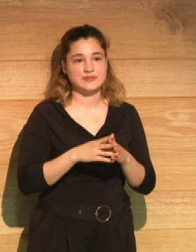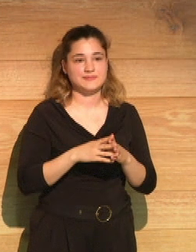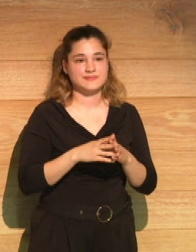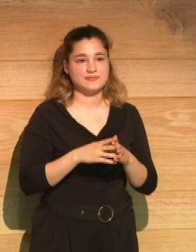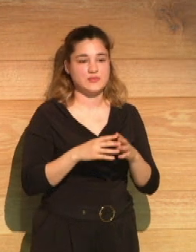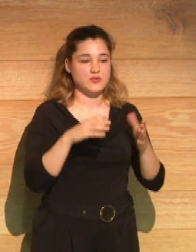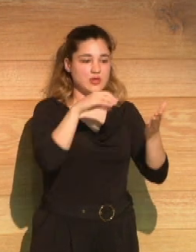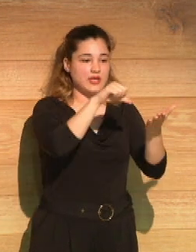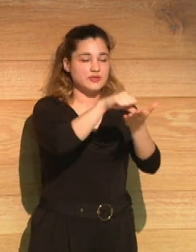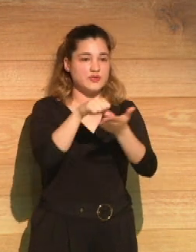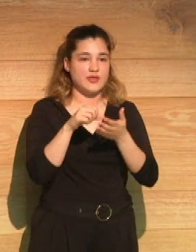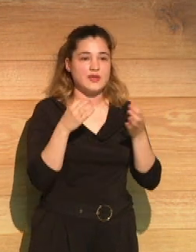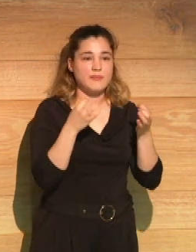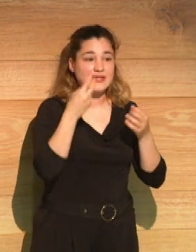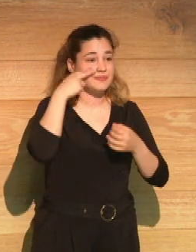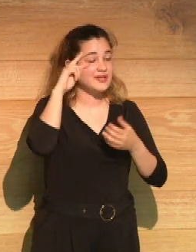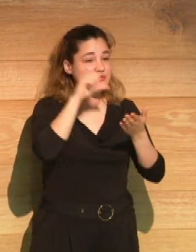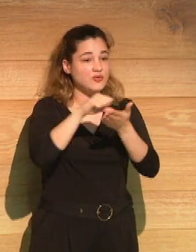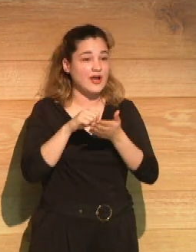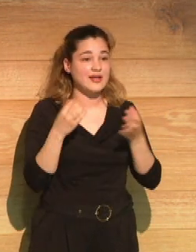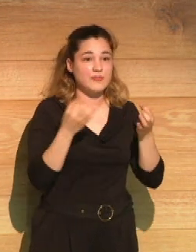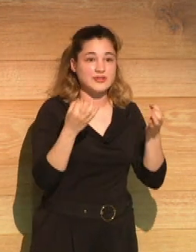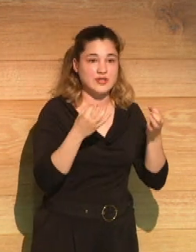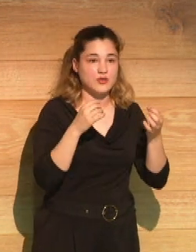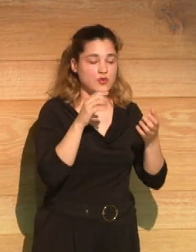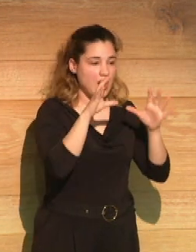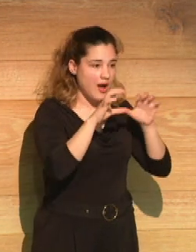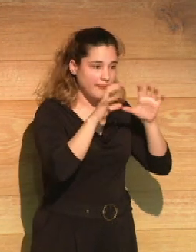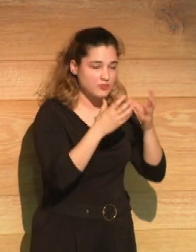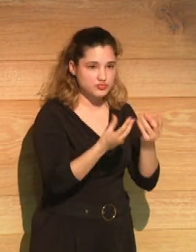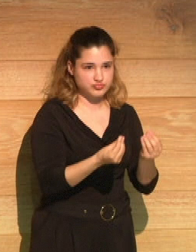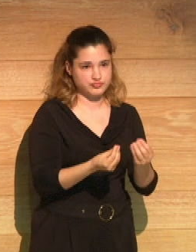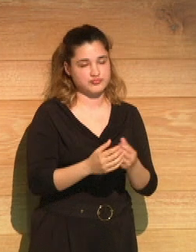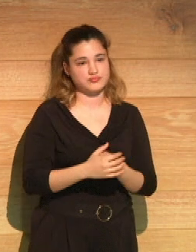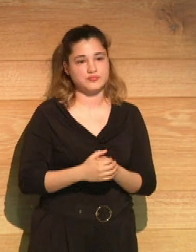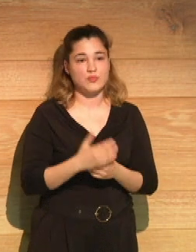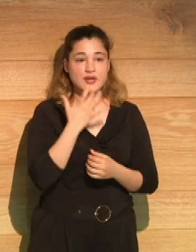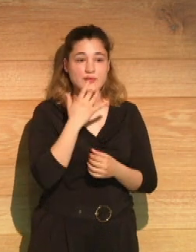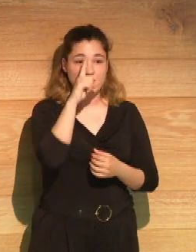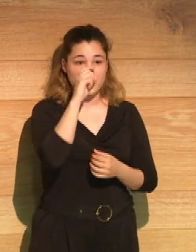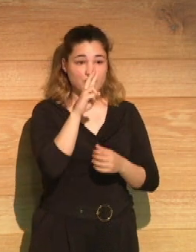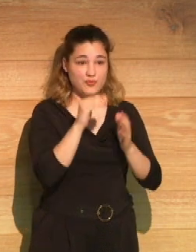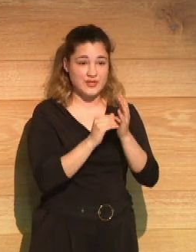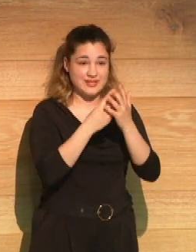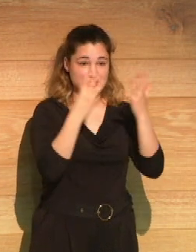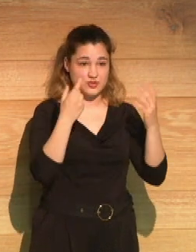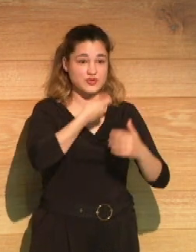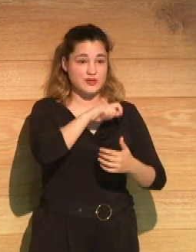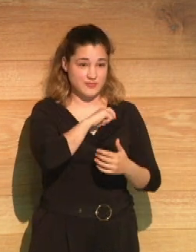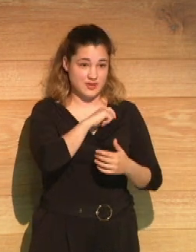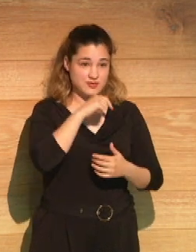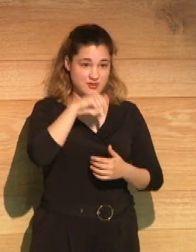perspectivas locales, con experiencias locales que enriquecen muchísimo nuestro trabajo. Por ejemplo, en el año 2018 estuvimos en España y